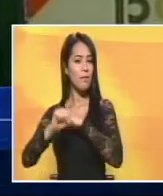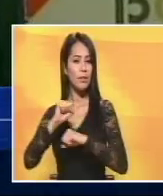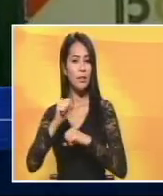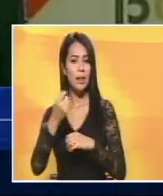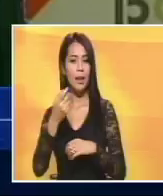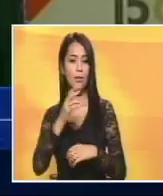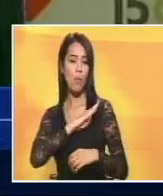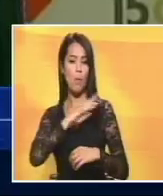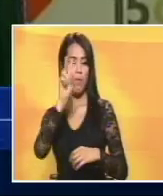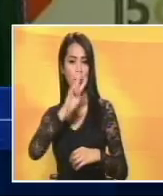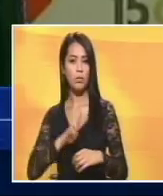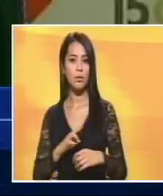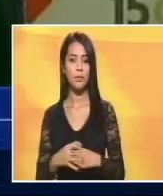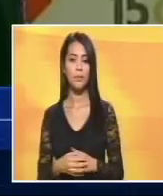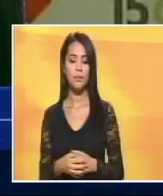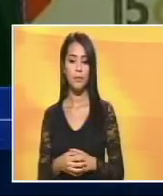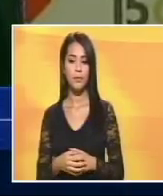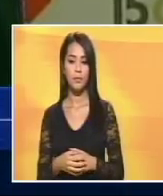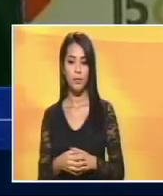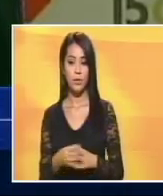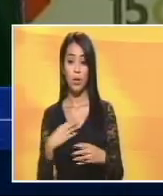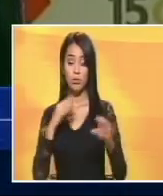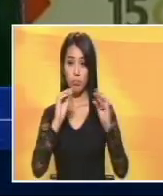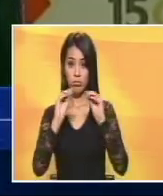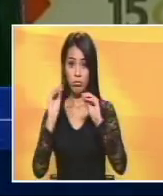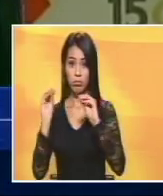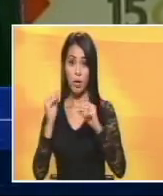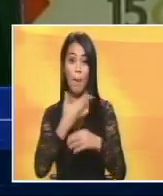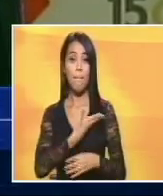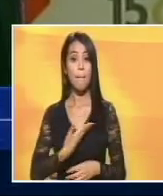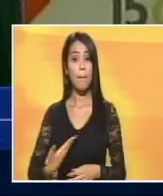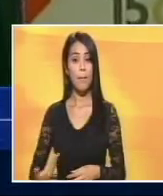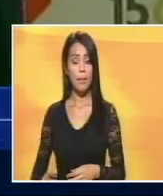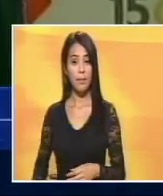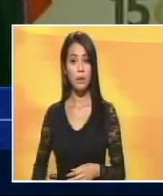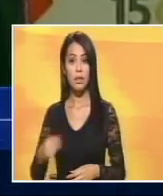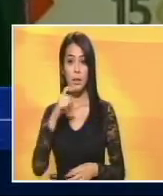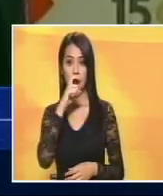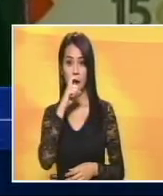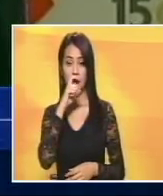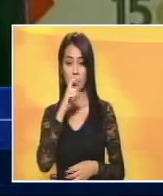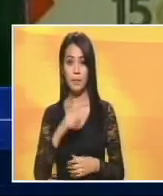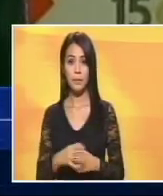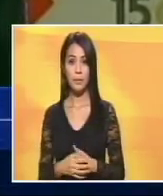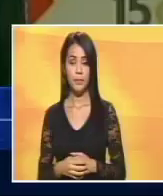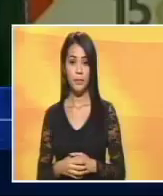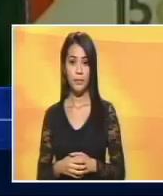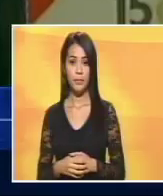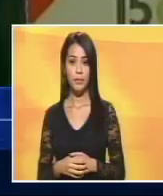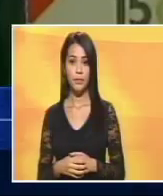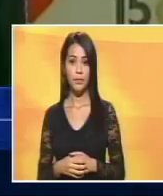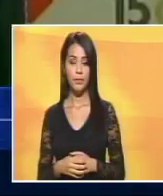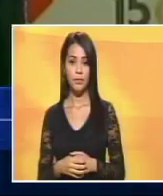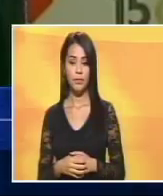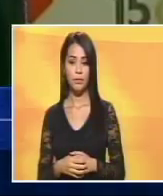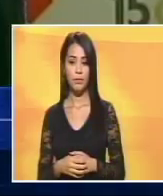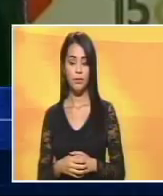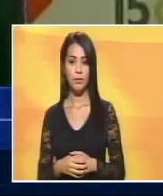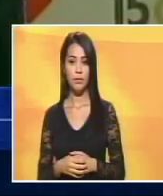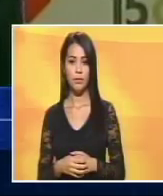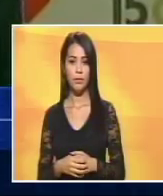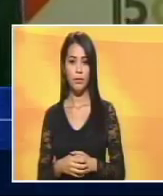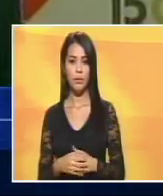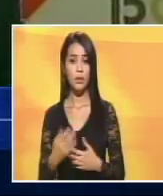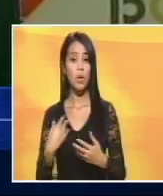pueblo de Venezuela, que hemos sido convocados por el presidente de la República, el presidente Nicolás Maduro Moro,